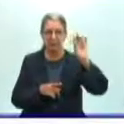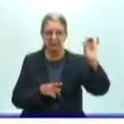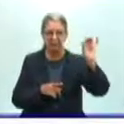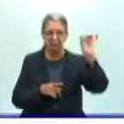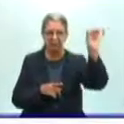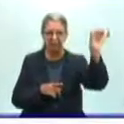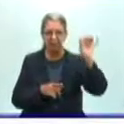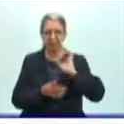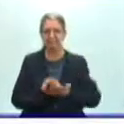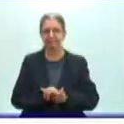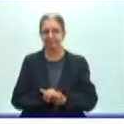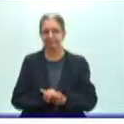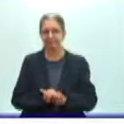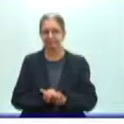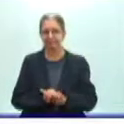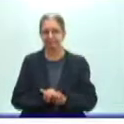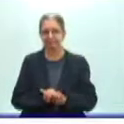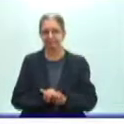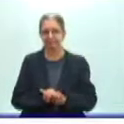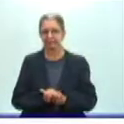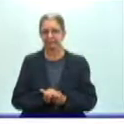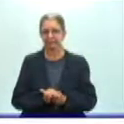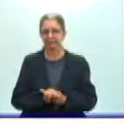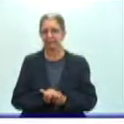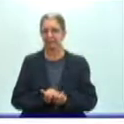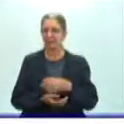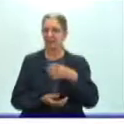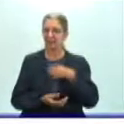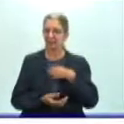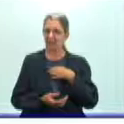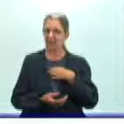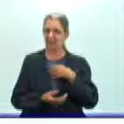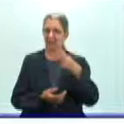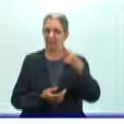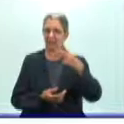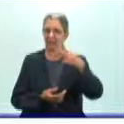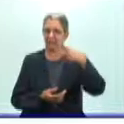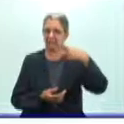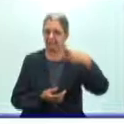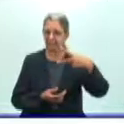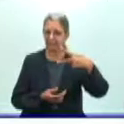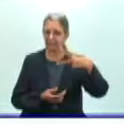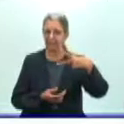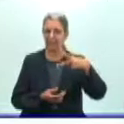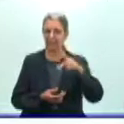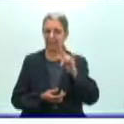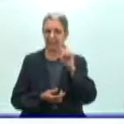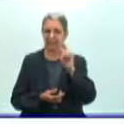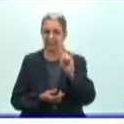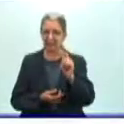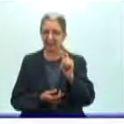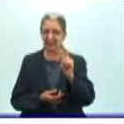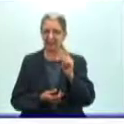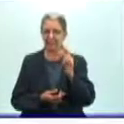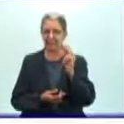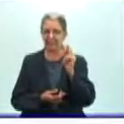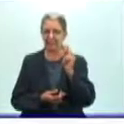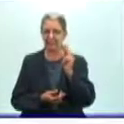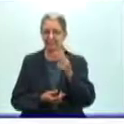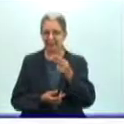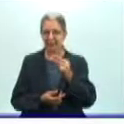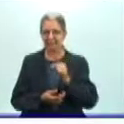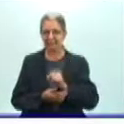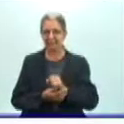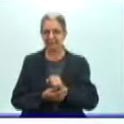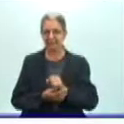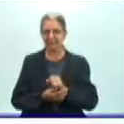180 grados. Y tienes la amplitud del arco TP porque es la misma que la